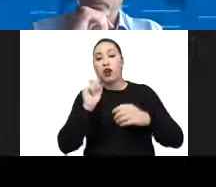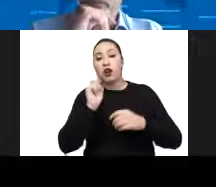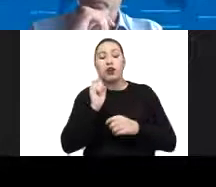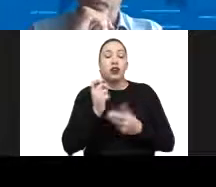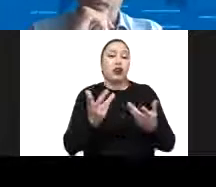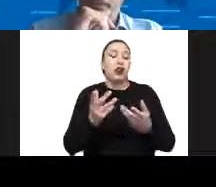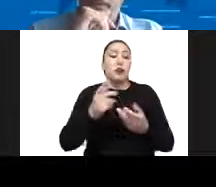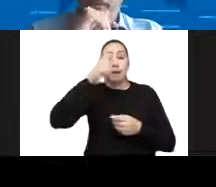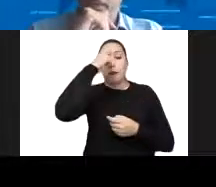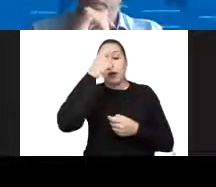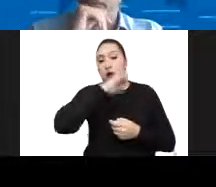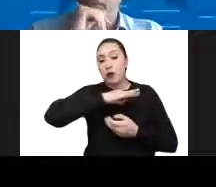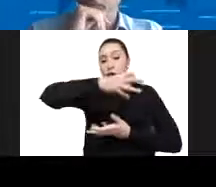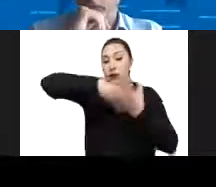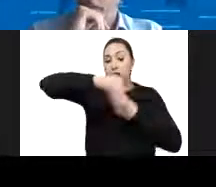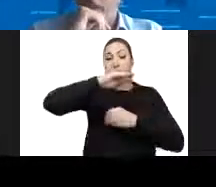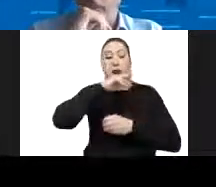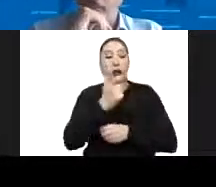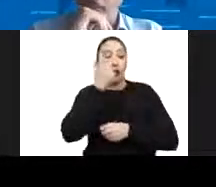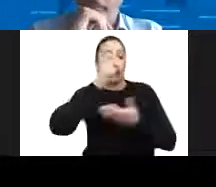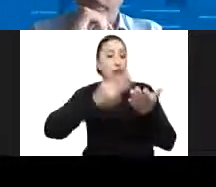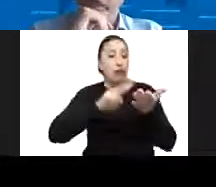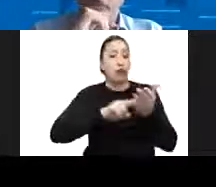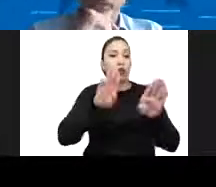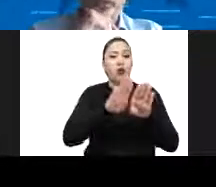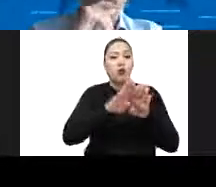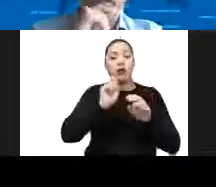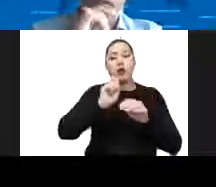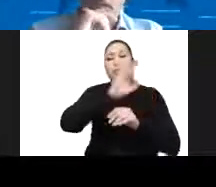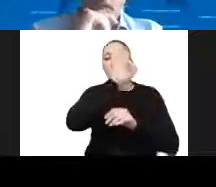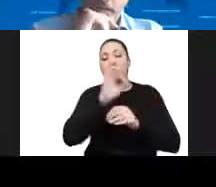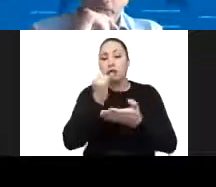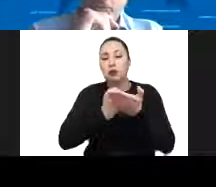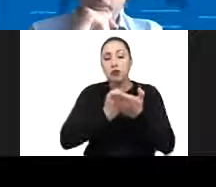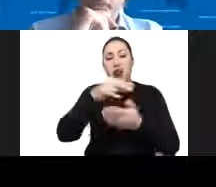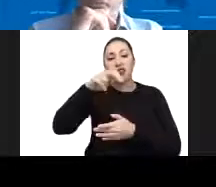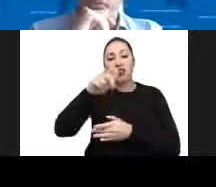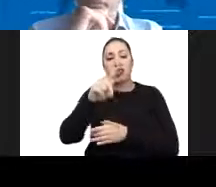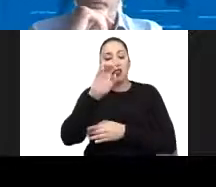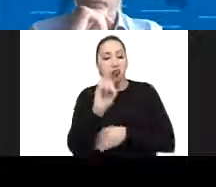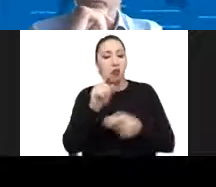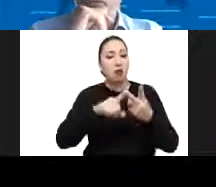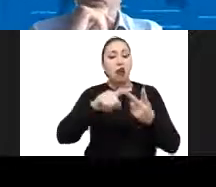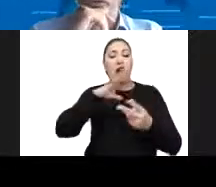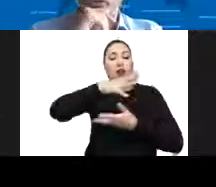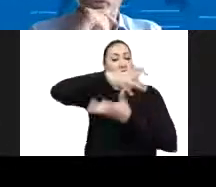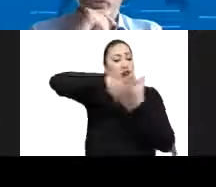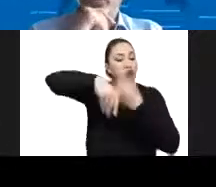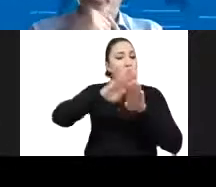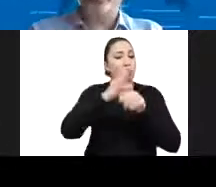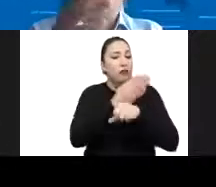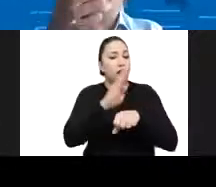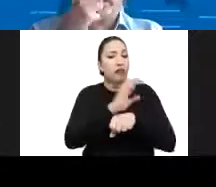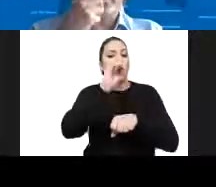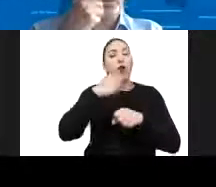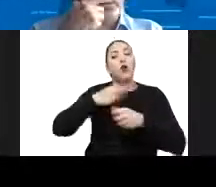entonces puede ser valor presente neto o una tasa, un índice de costo-beneficio o minimización de costos,